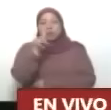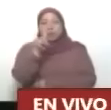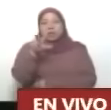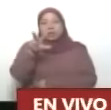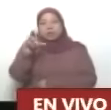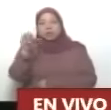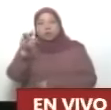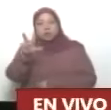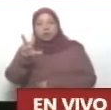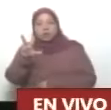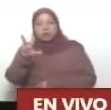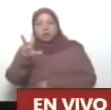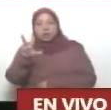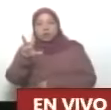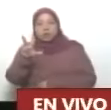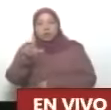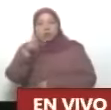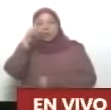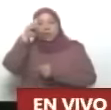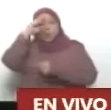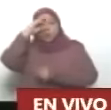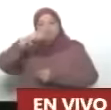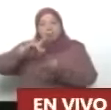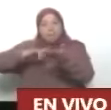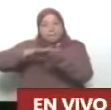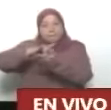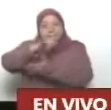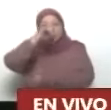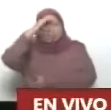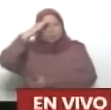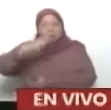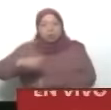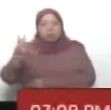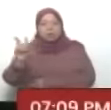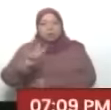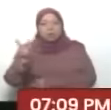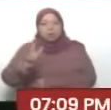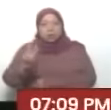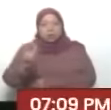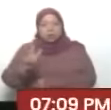103 de la gloriosa aviación militar venezolano.